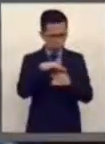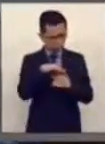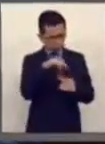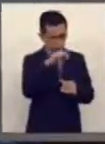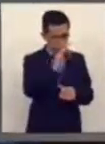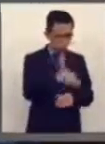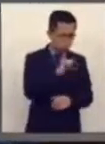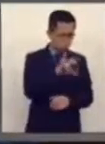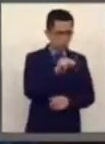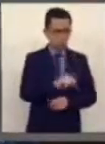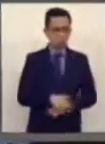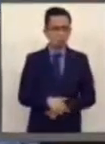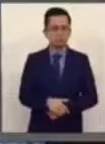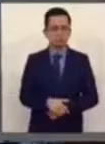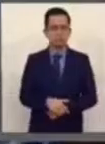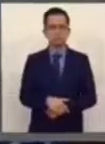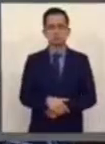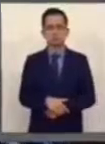Estos tienen en su régimen,